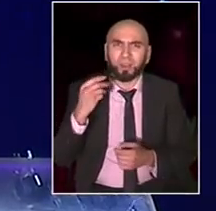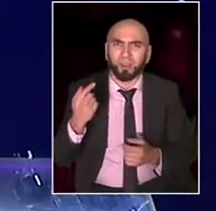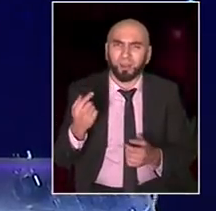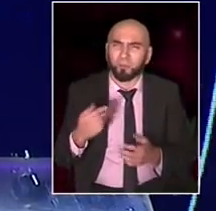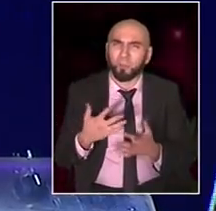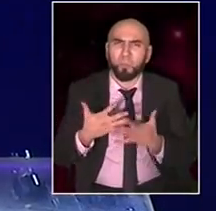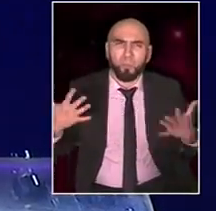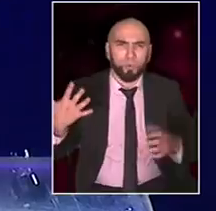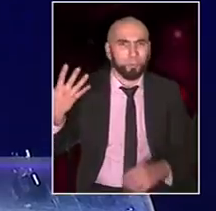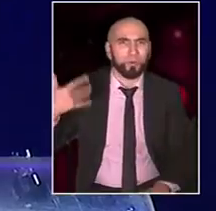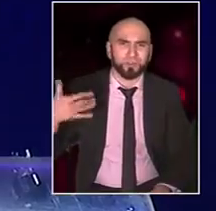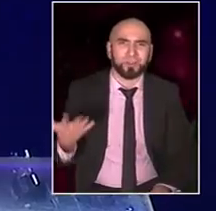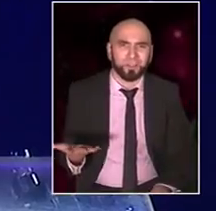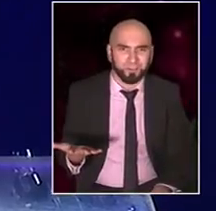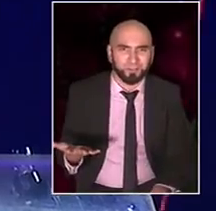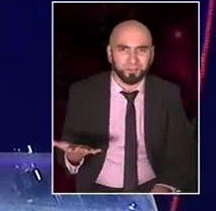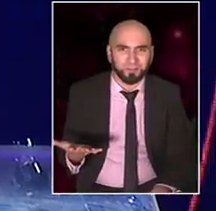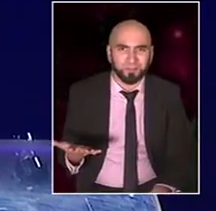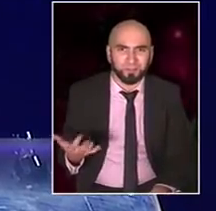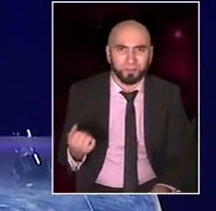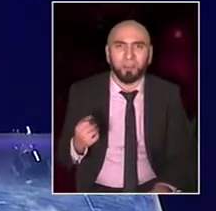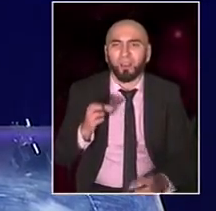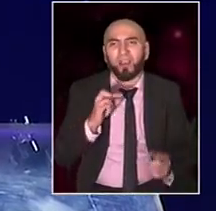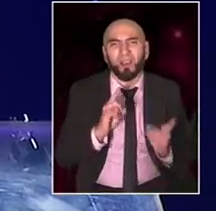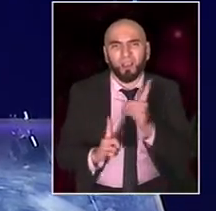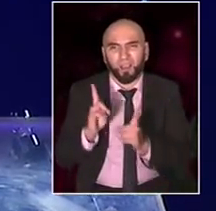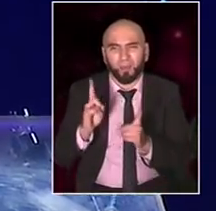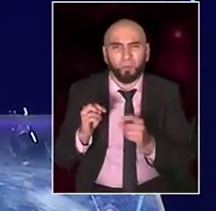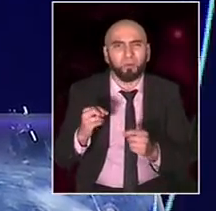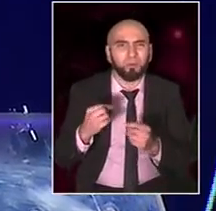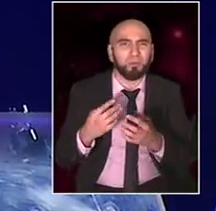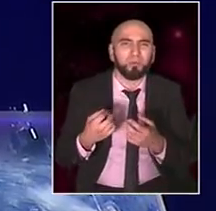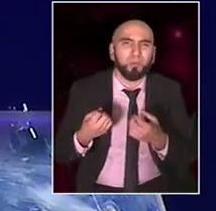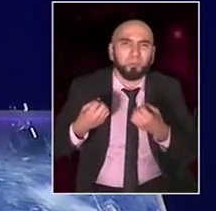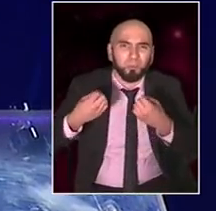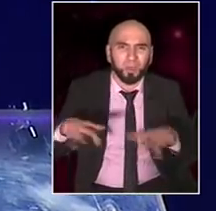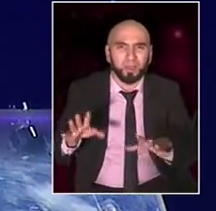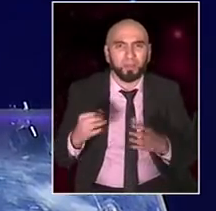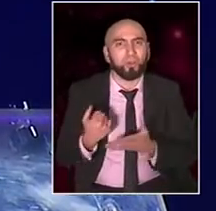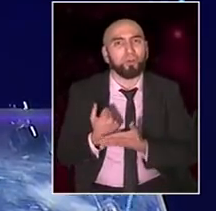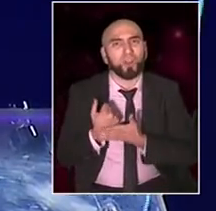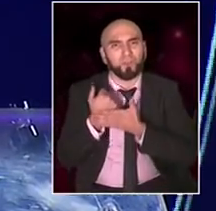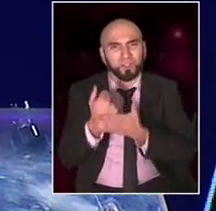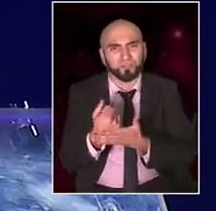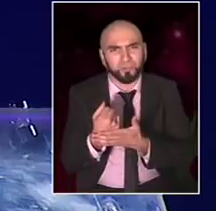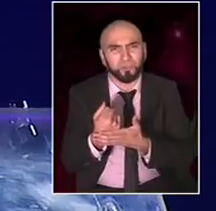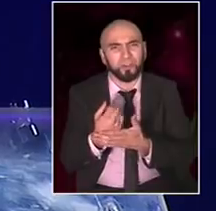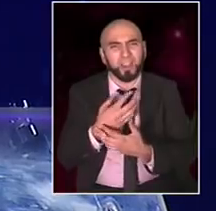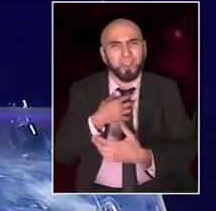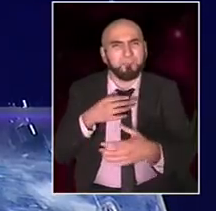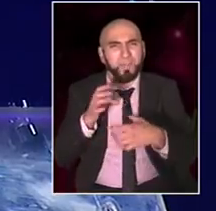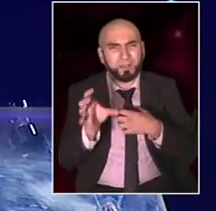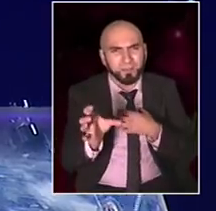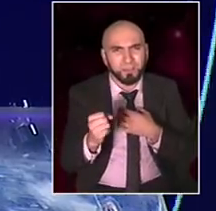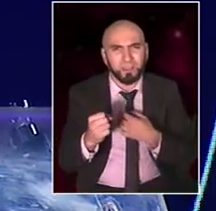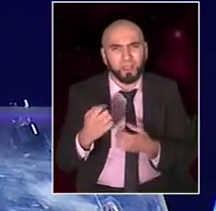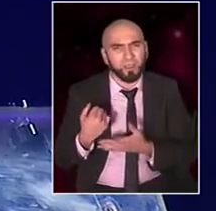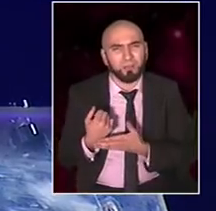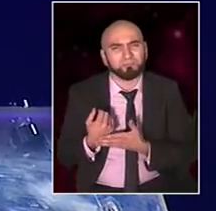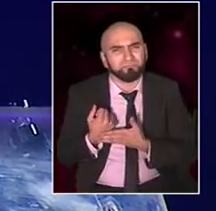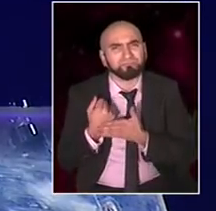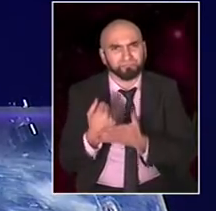muy importante hoy día y que tal vez hemos ido perdiendo, que es la colaboración, que es la empatía, que es la solidaridad, que